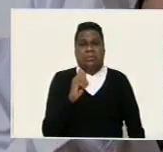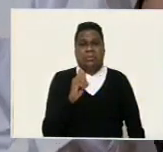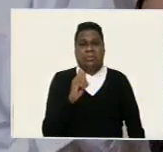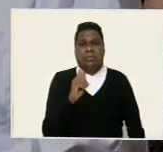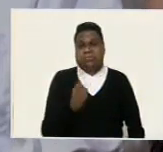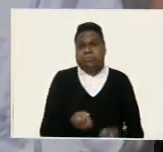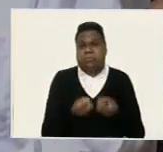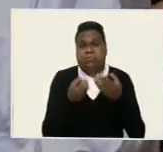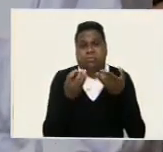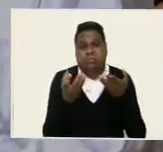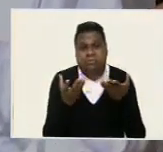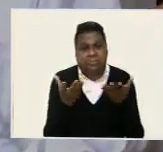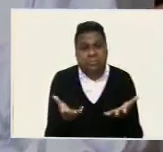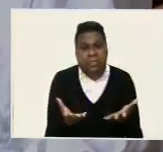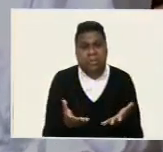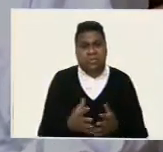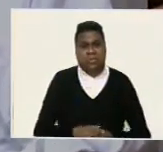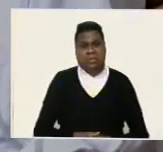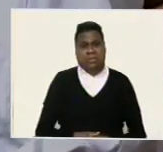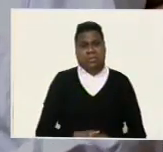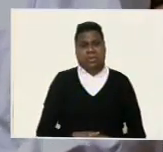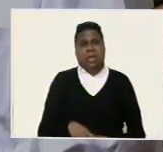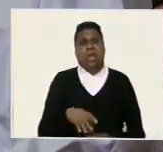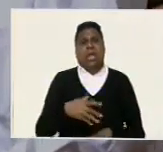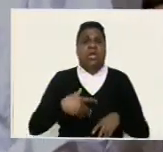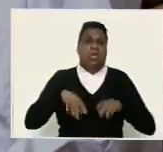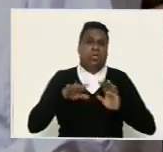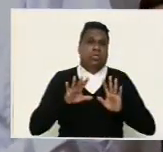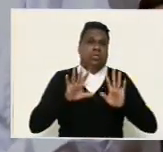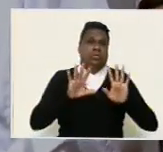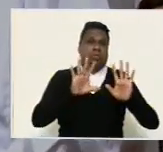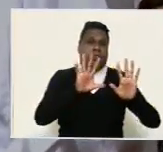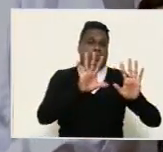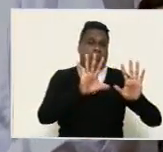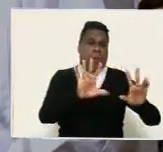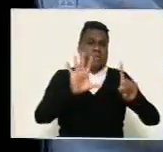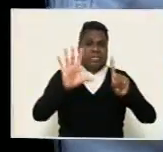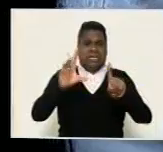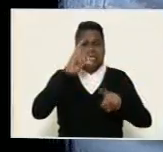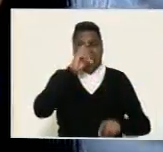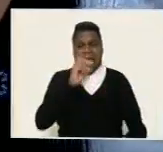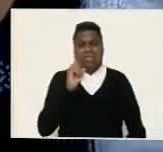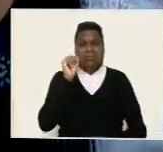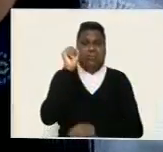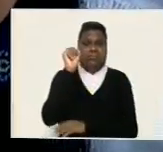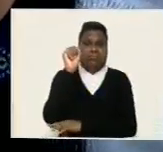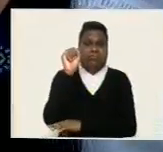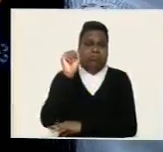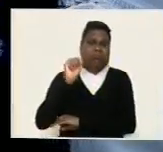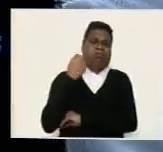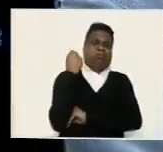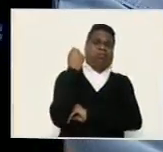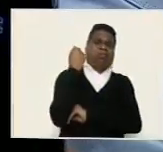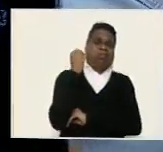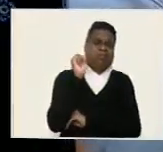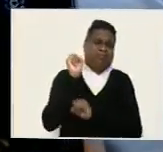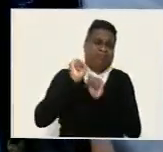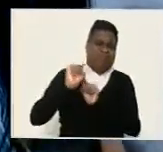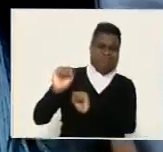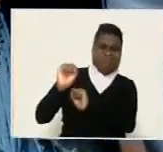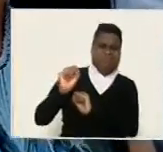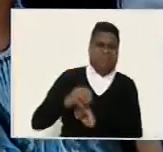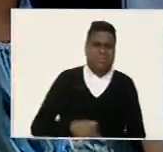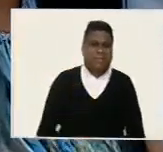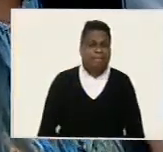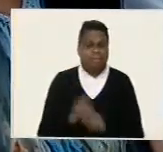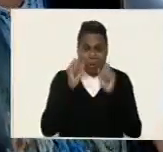heroicos chinatos, exactamente 96 años para rendirlos, igual que los motilones. Esa es una